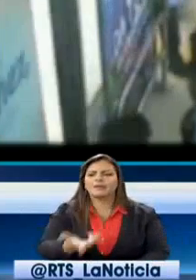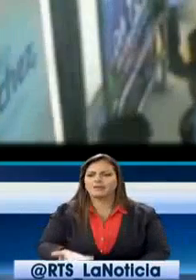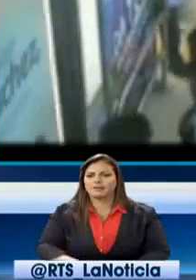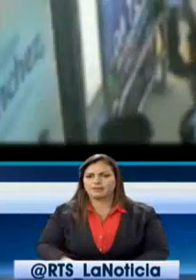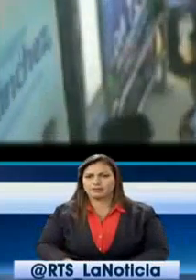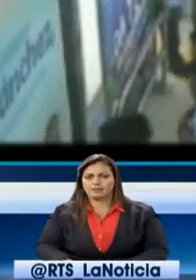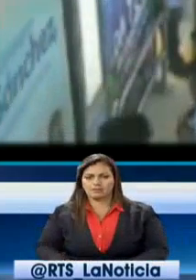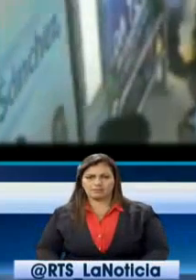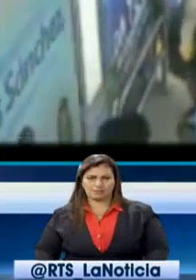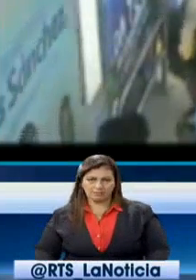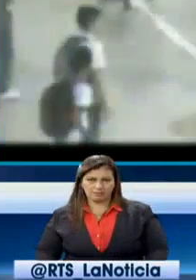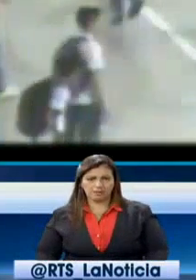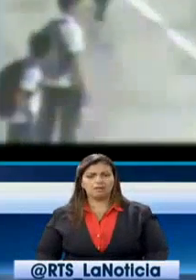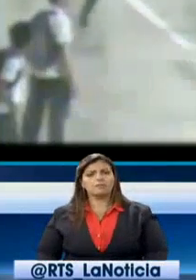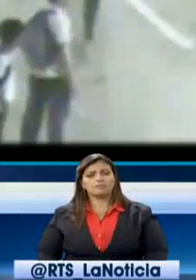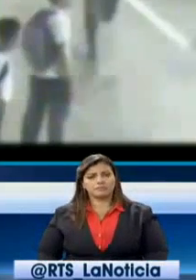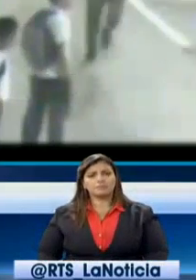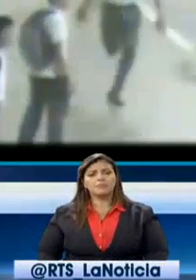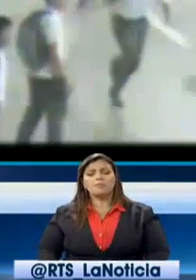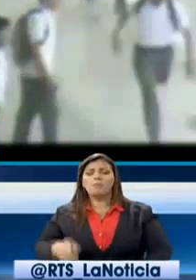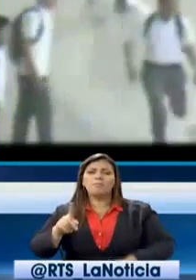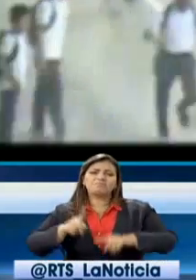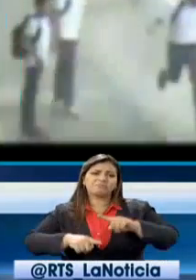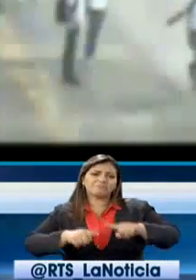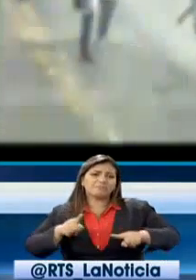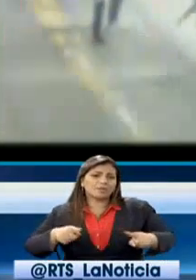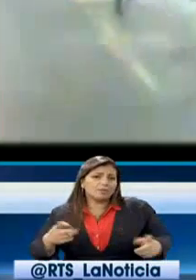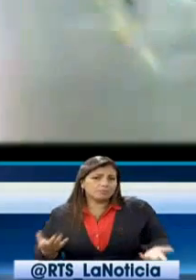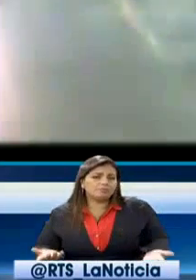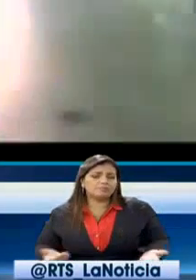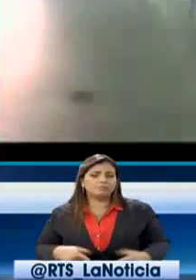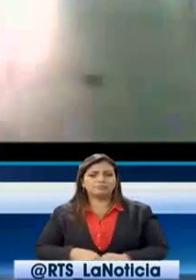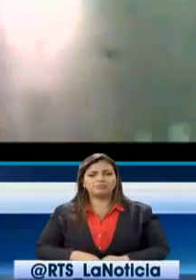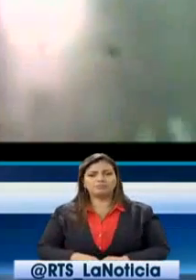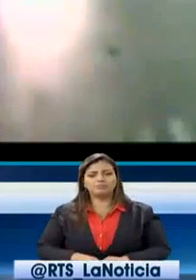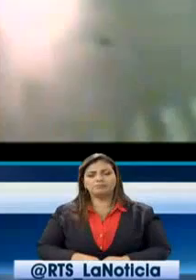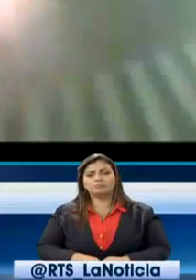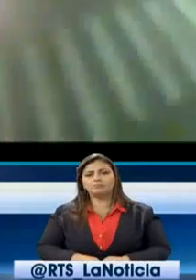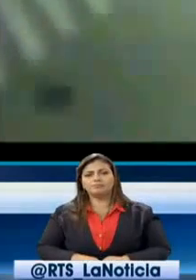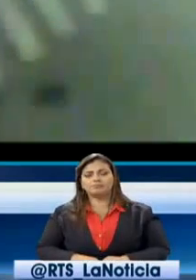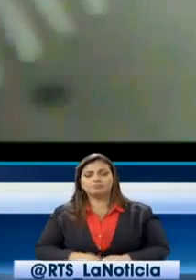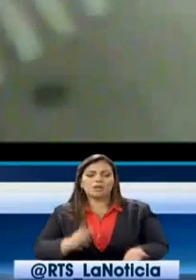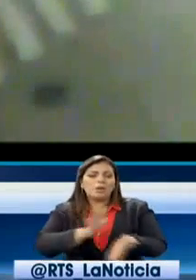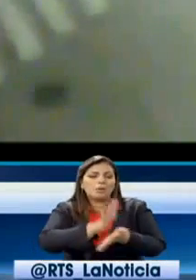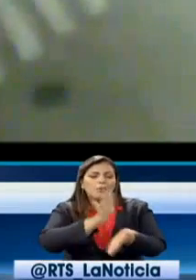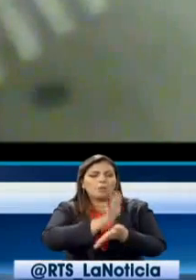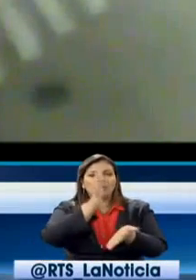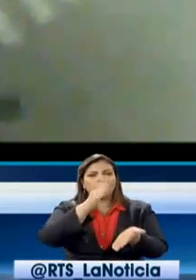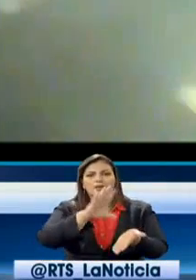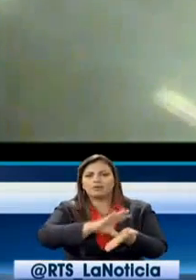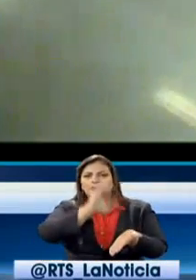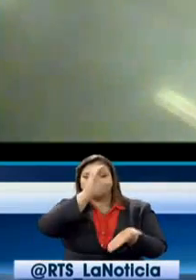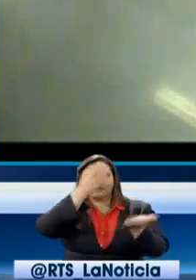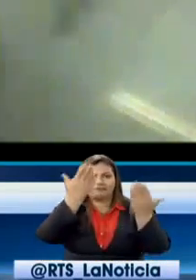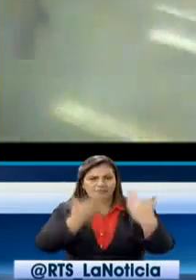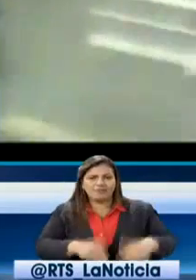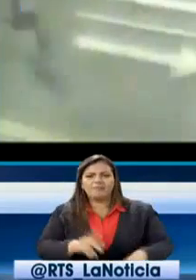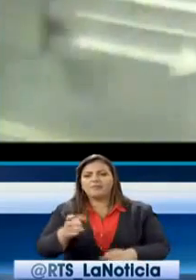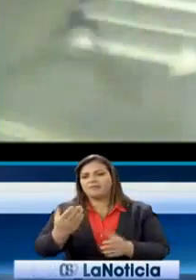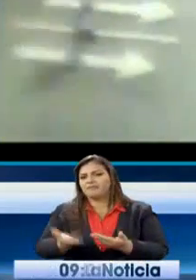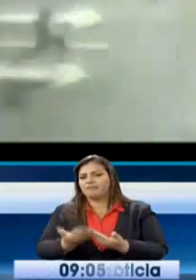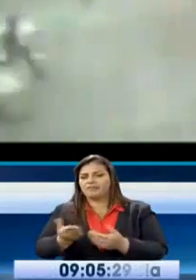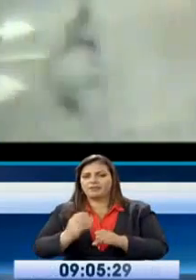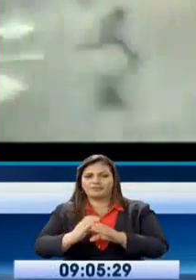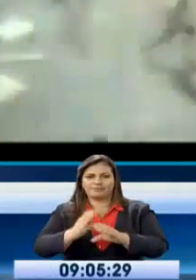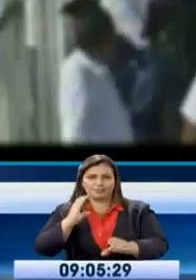y asegurarse de que su hijo directamente del centro educativo llegue a su casa. Muchos padres quienes no tienen expreso escolar